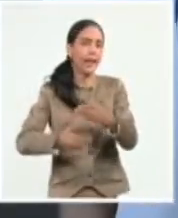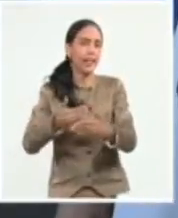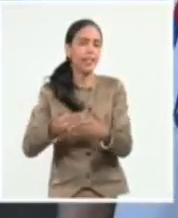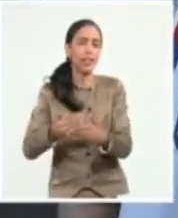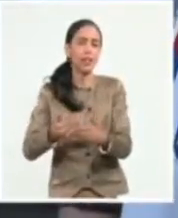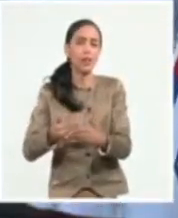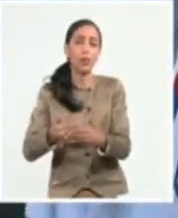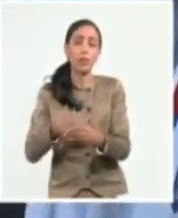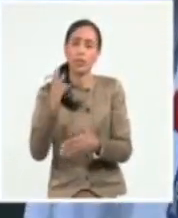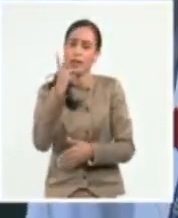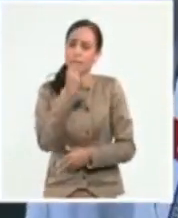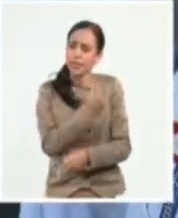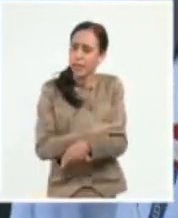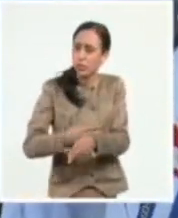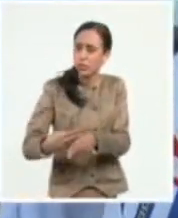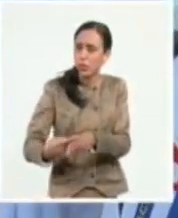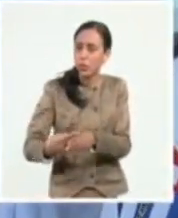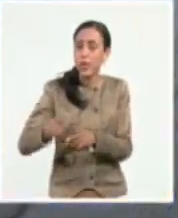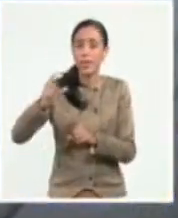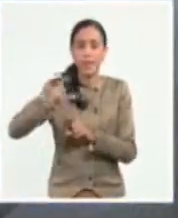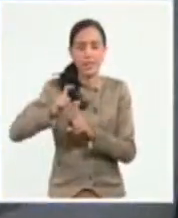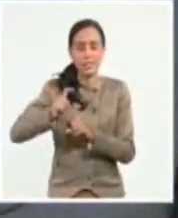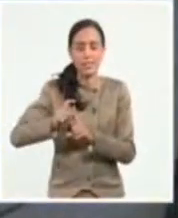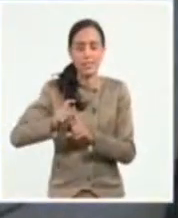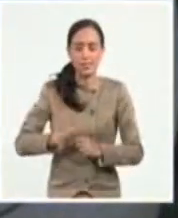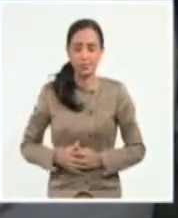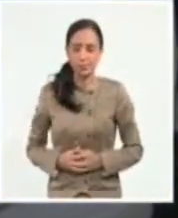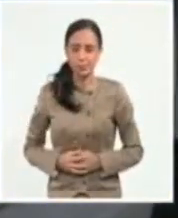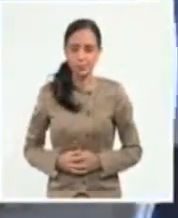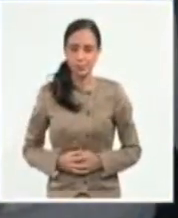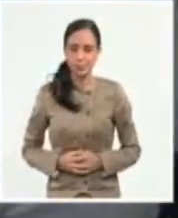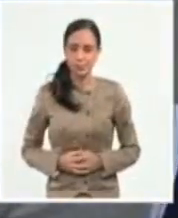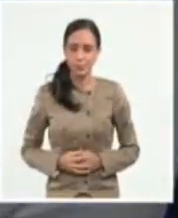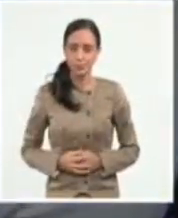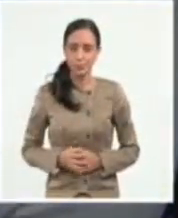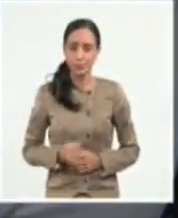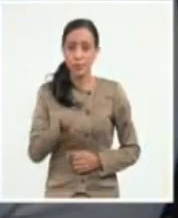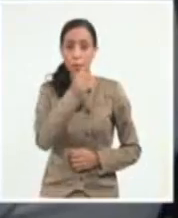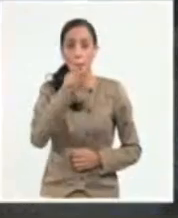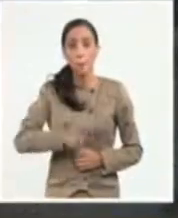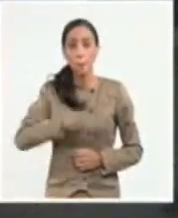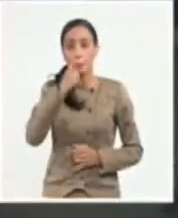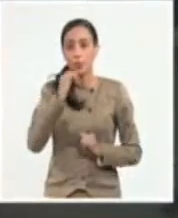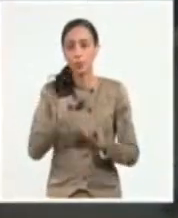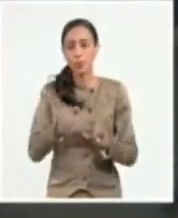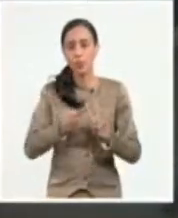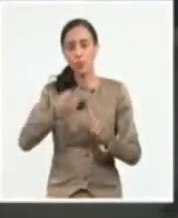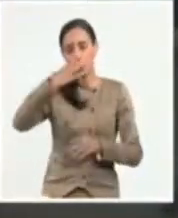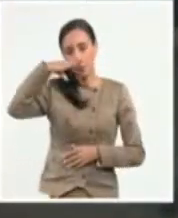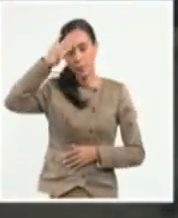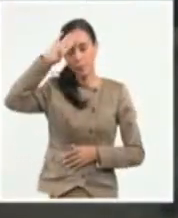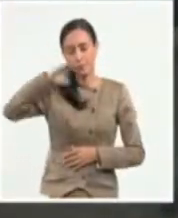de la central de trabajadores de cuba alan moore el sistema informativo de la televisión cubana